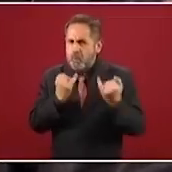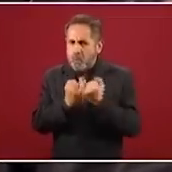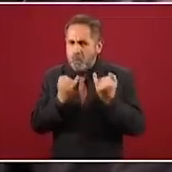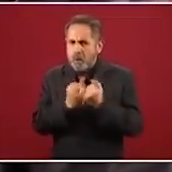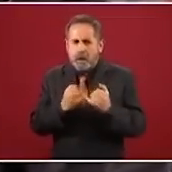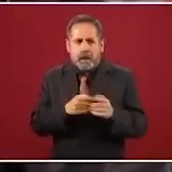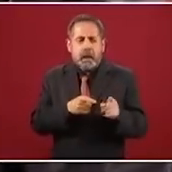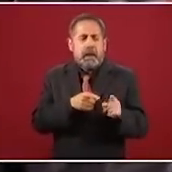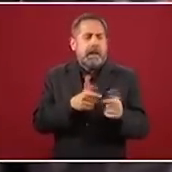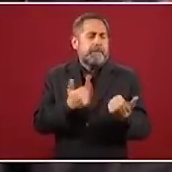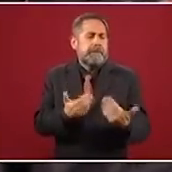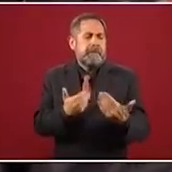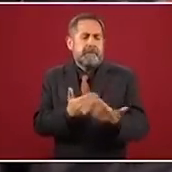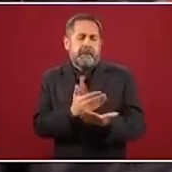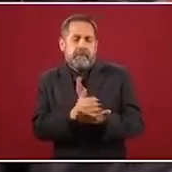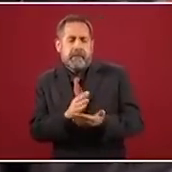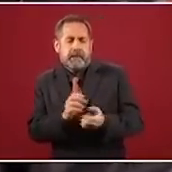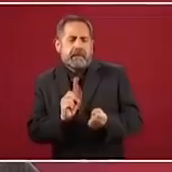Porque ¿qué se hacía antes?